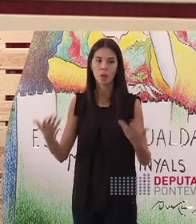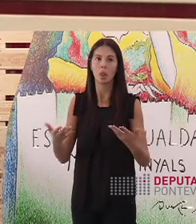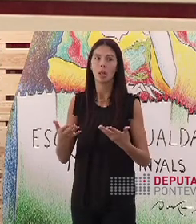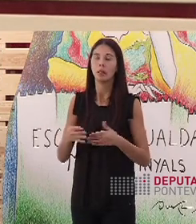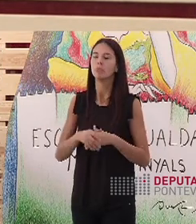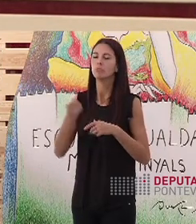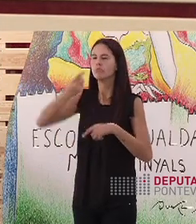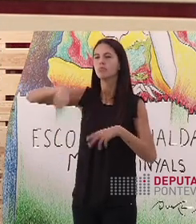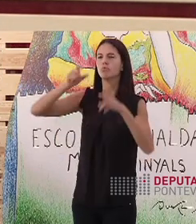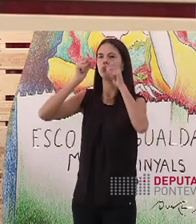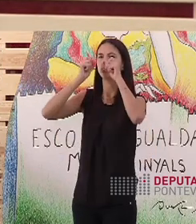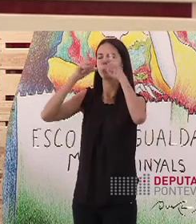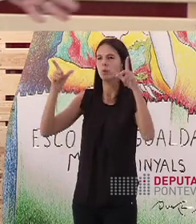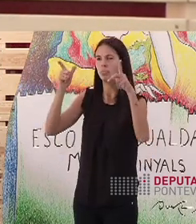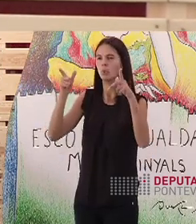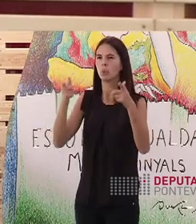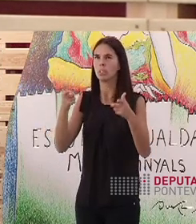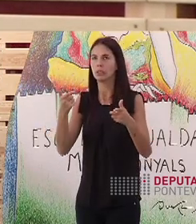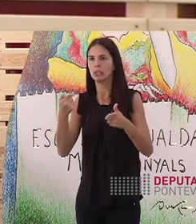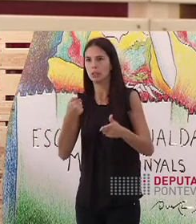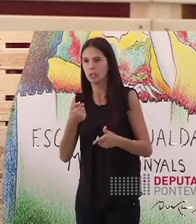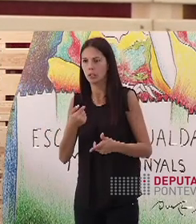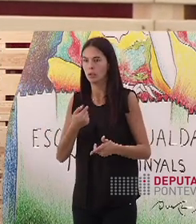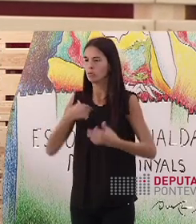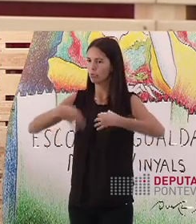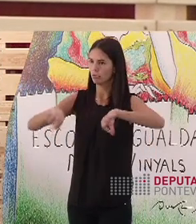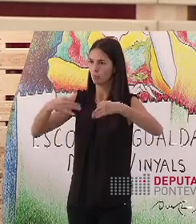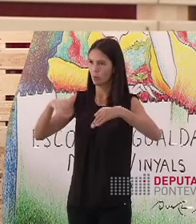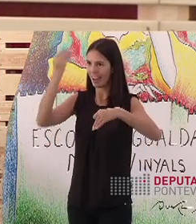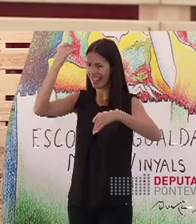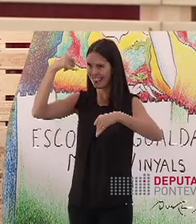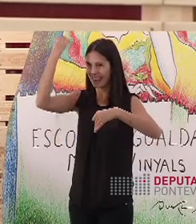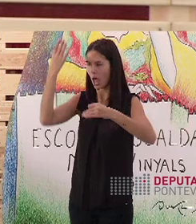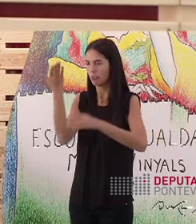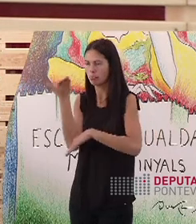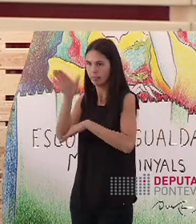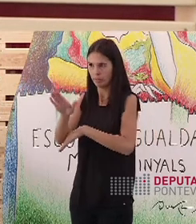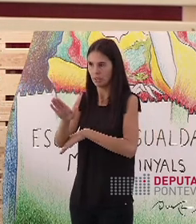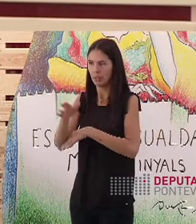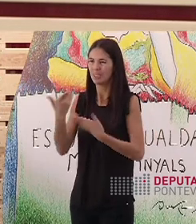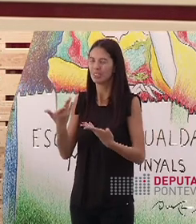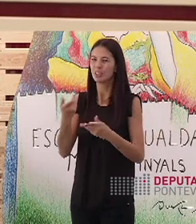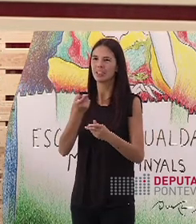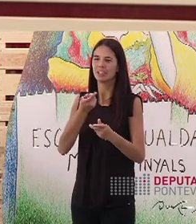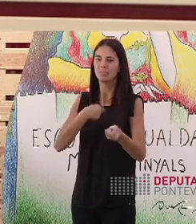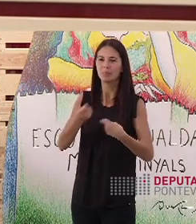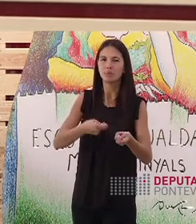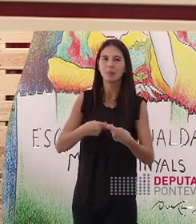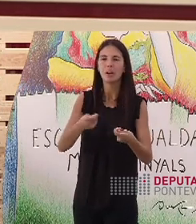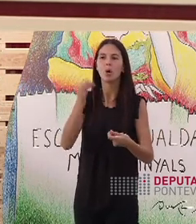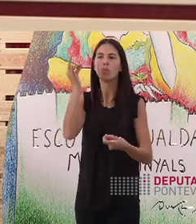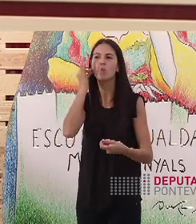nos demos conta, e eu simplemente puse de manifesto esa idea, que a trata,